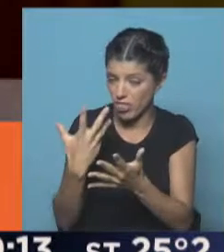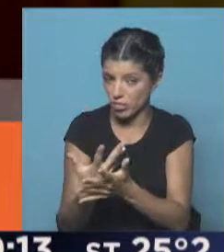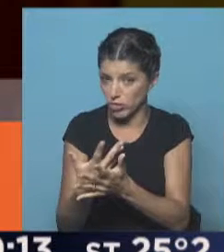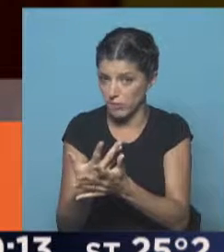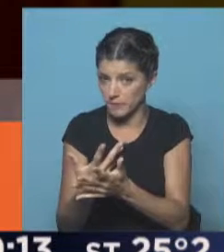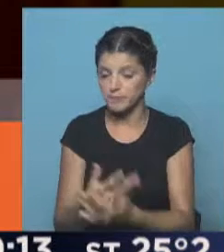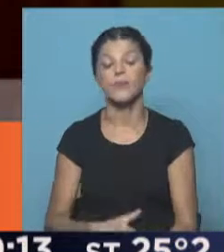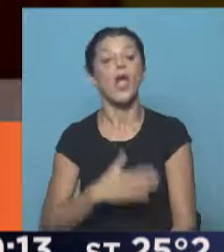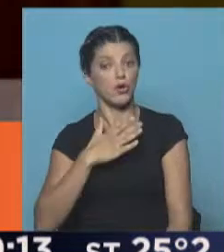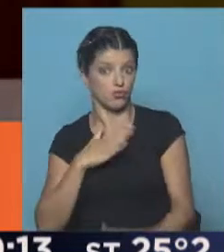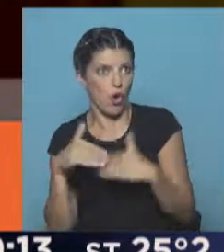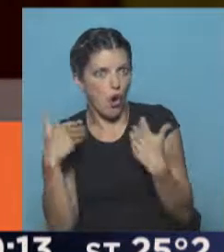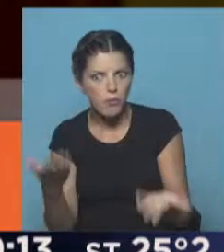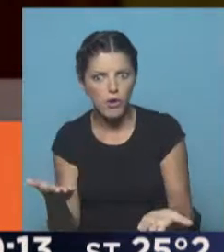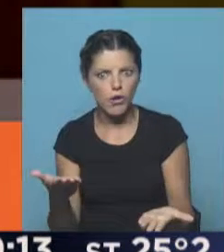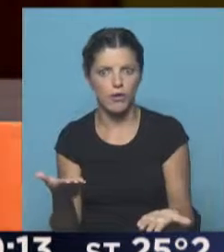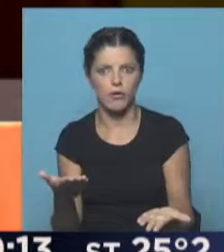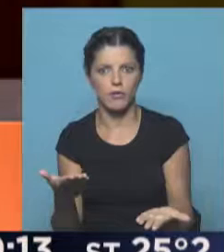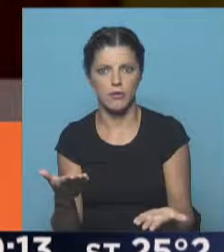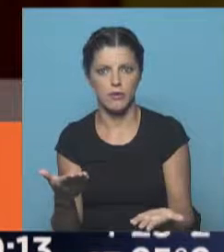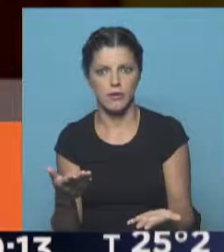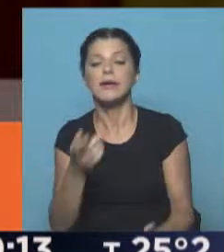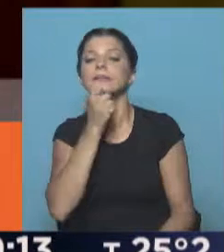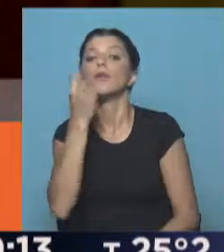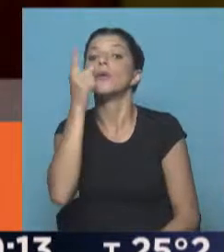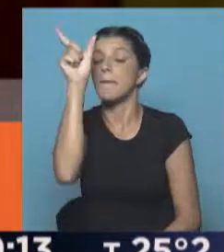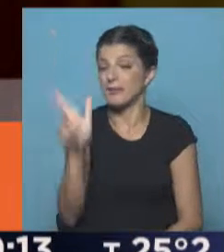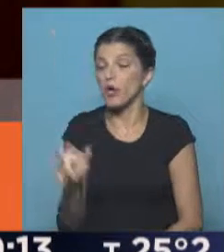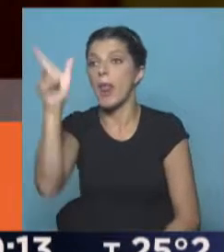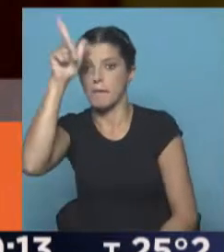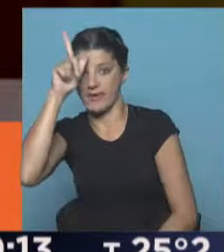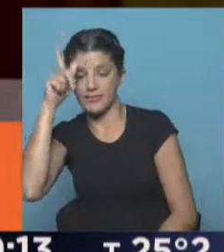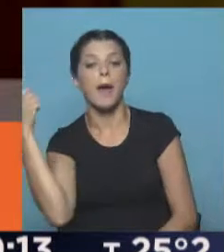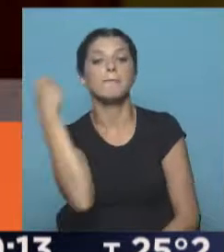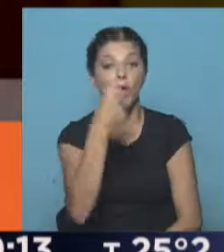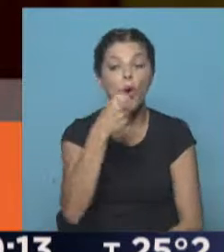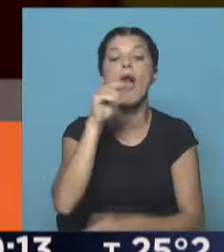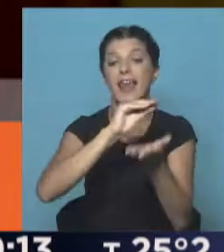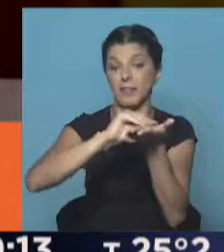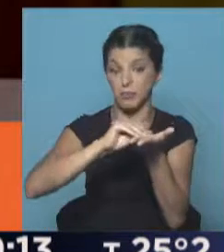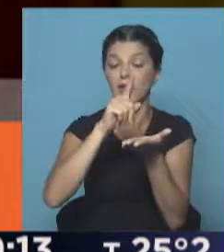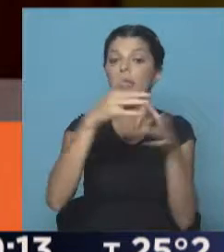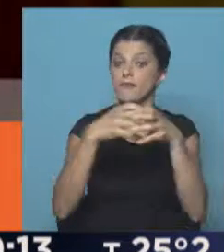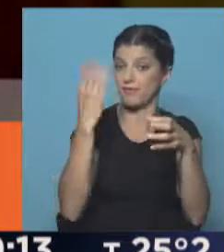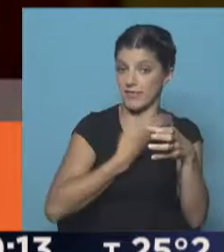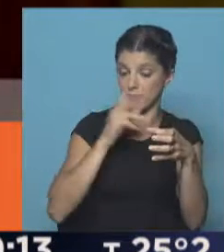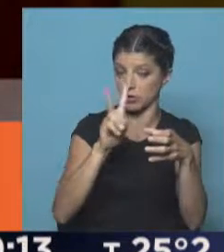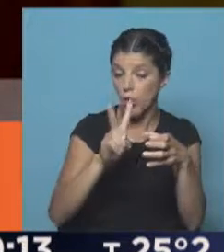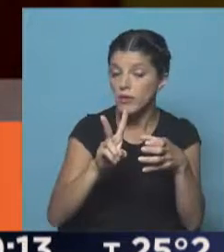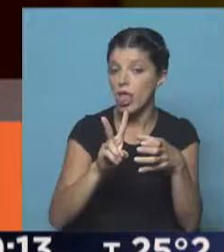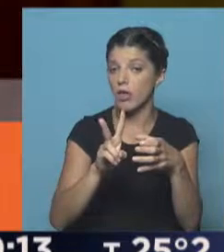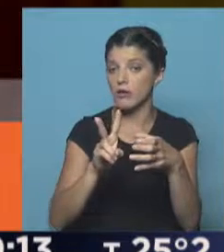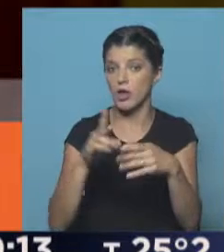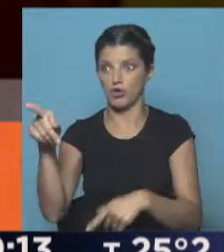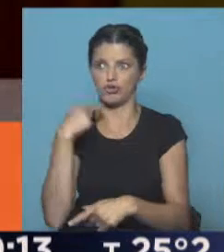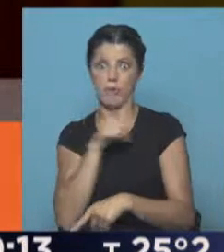que repudiamos lo que le pueda haber hecho alguna agente de policía o no a Mayra Mendoza, el propio gobierno de Jujuy,